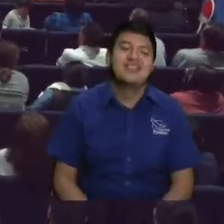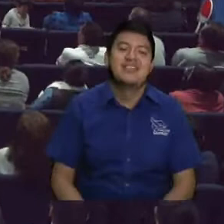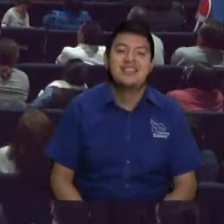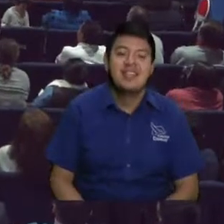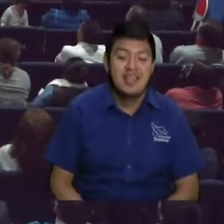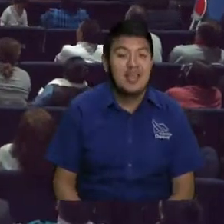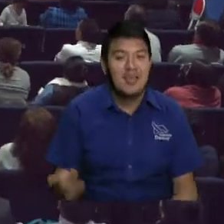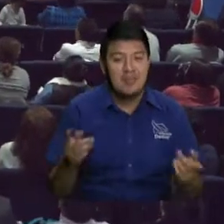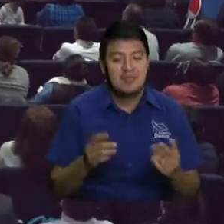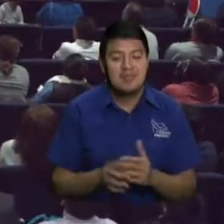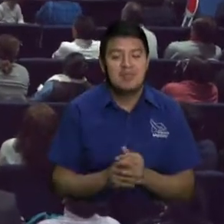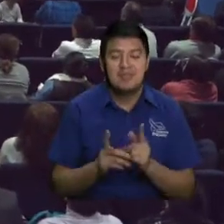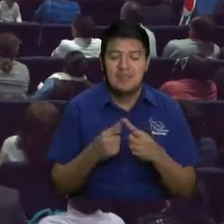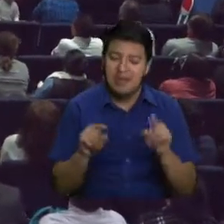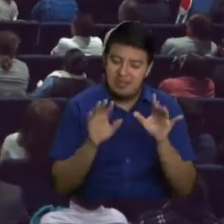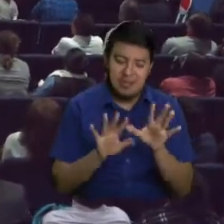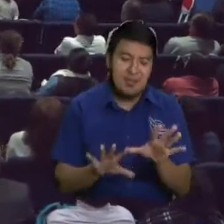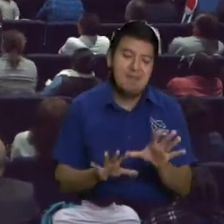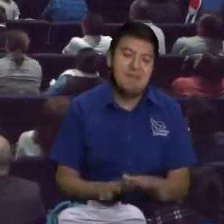pero no sé.